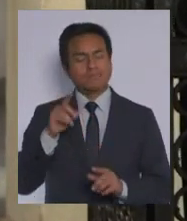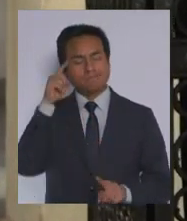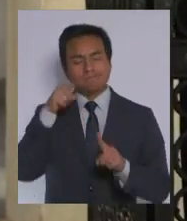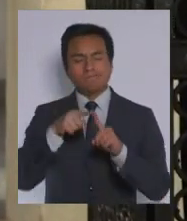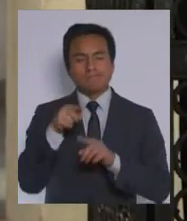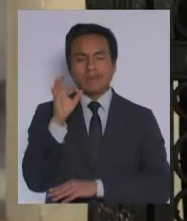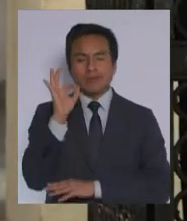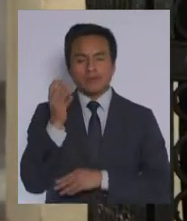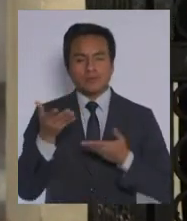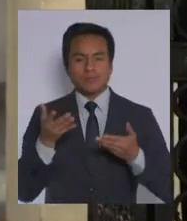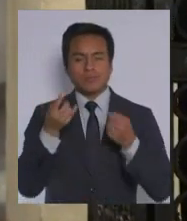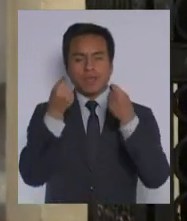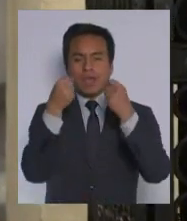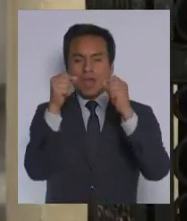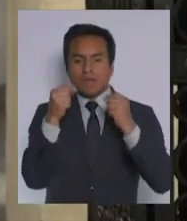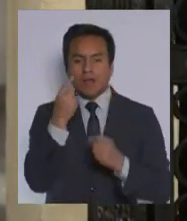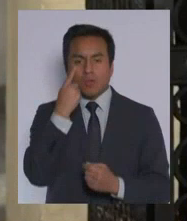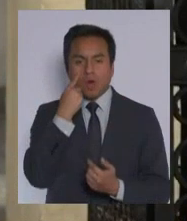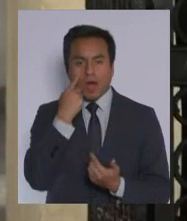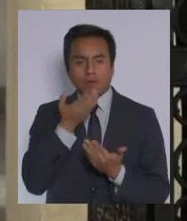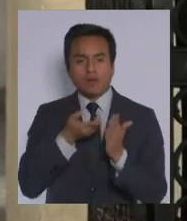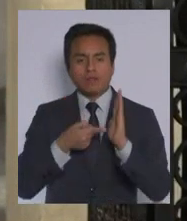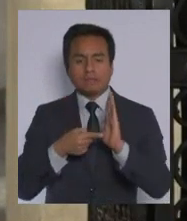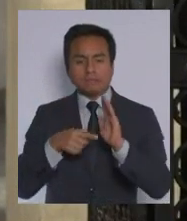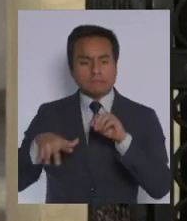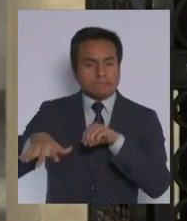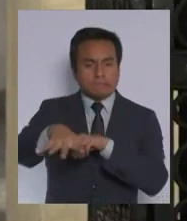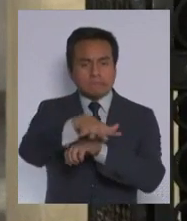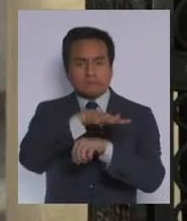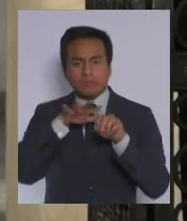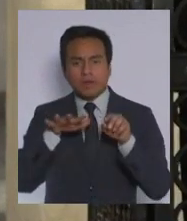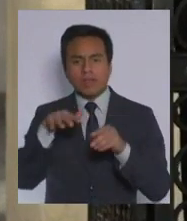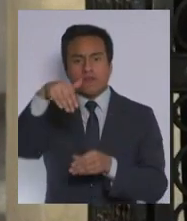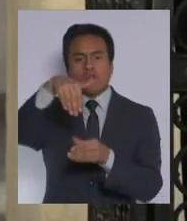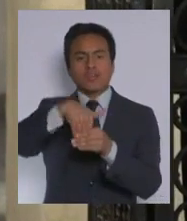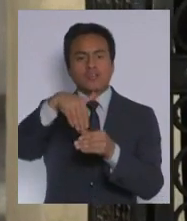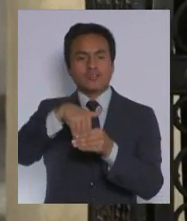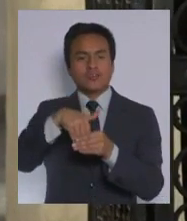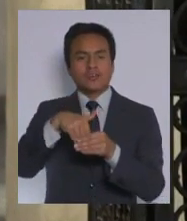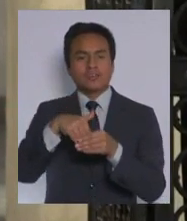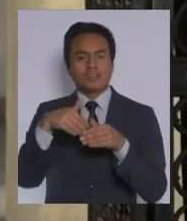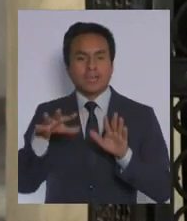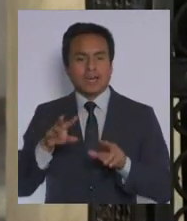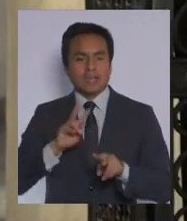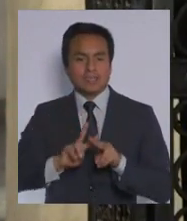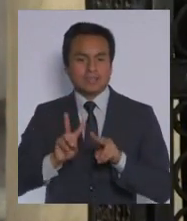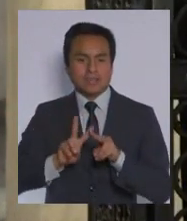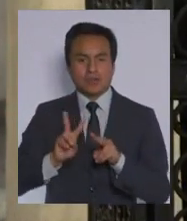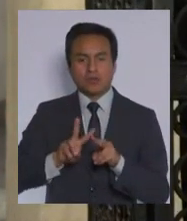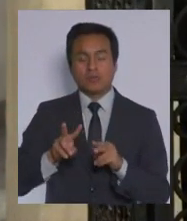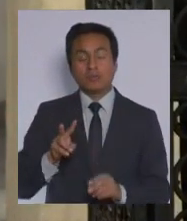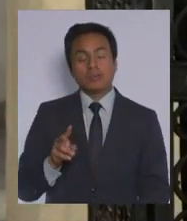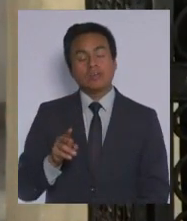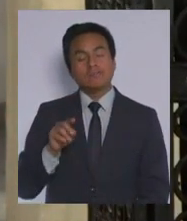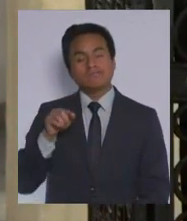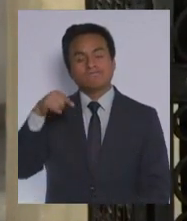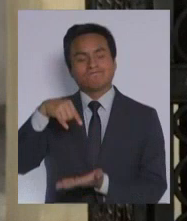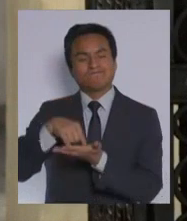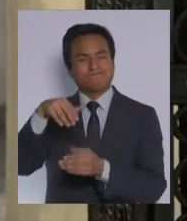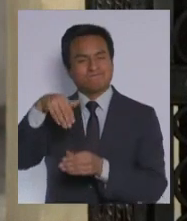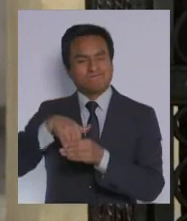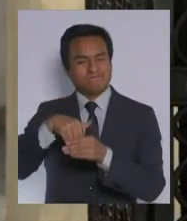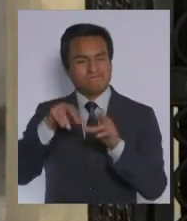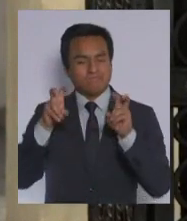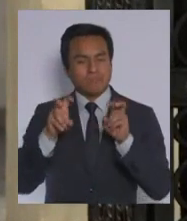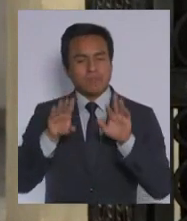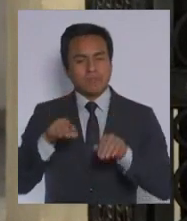esta reunión evaluar el escenario de la votación del día de hoy que sin duda alguna como